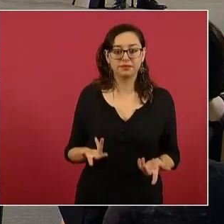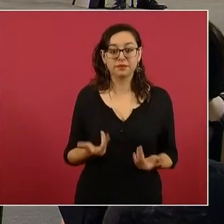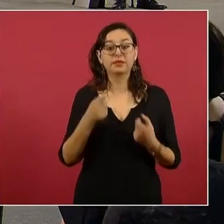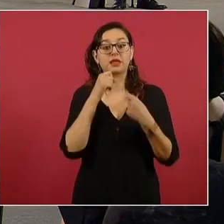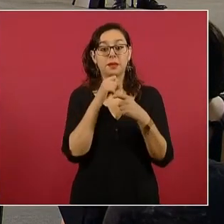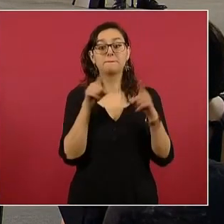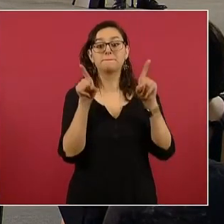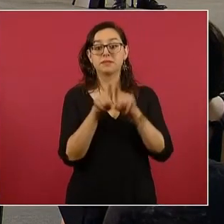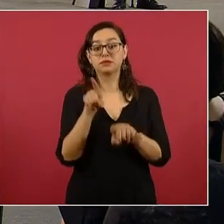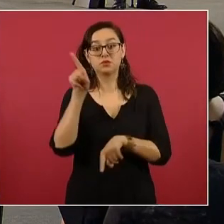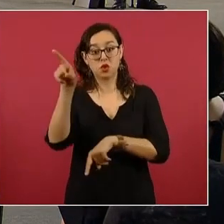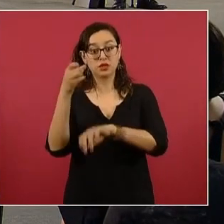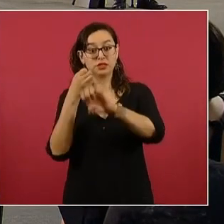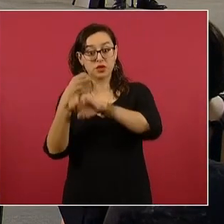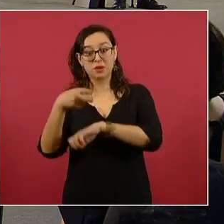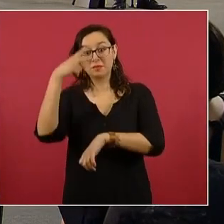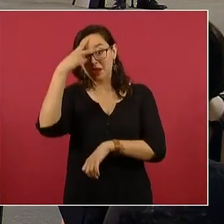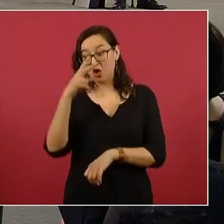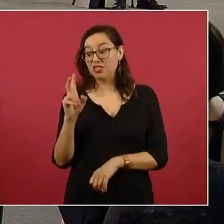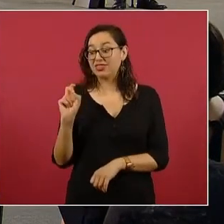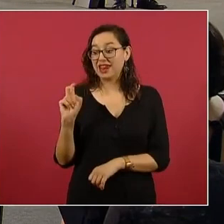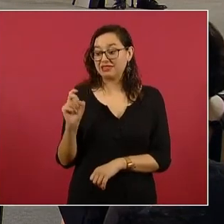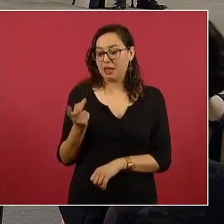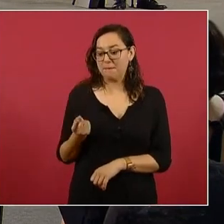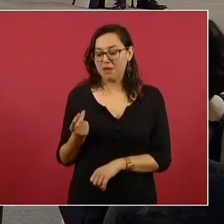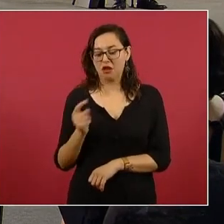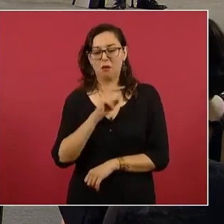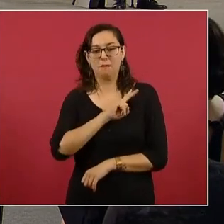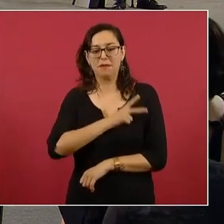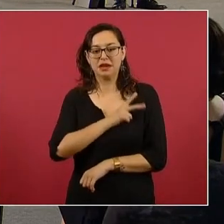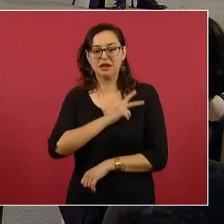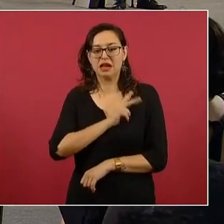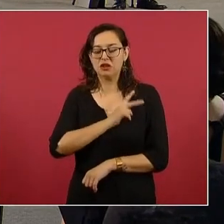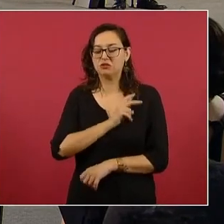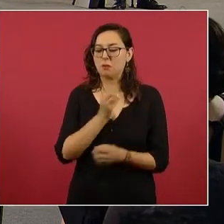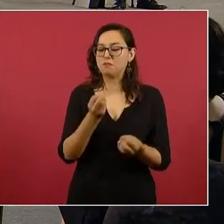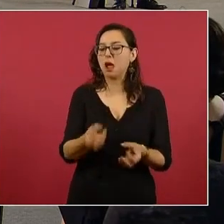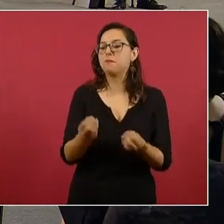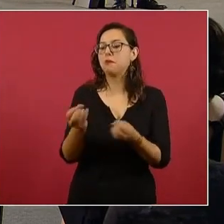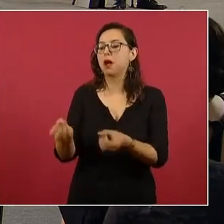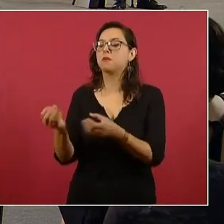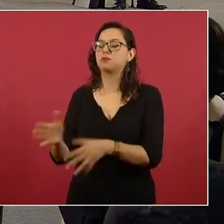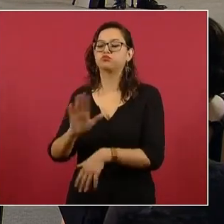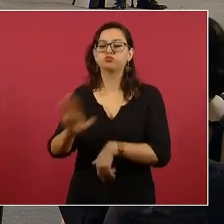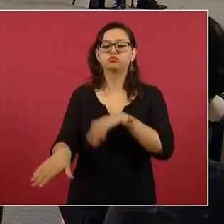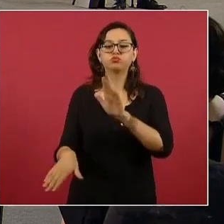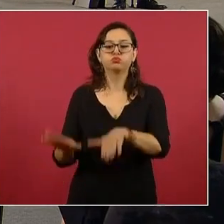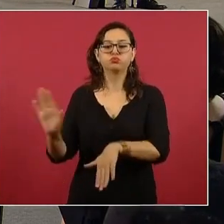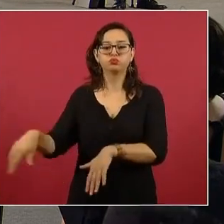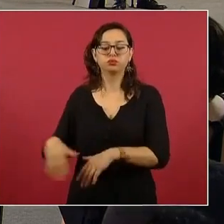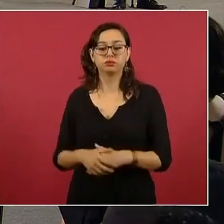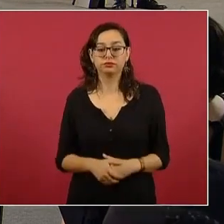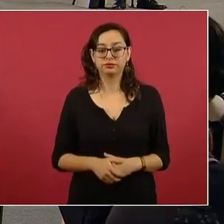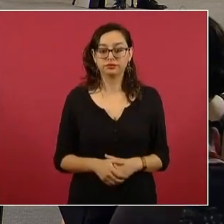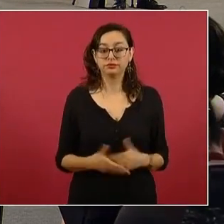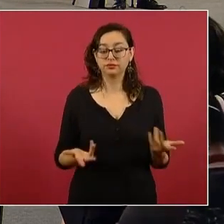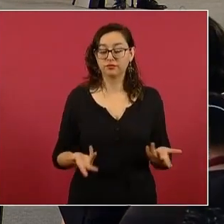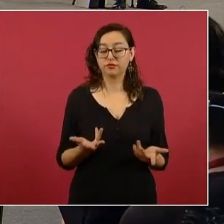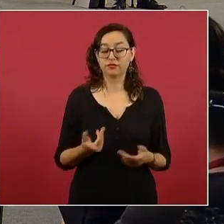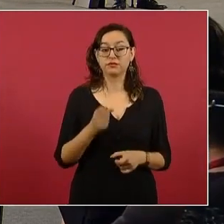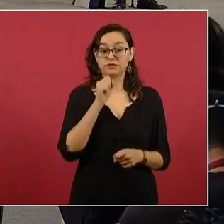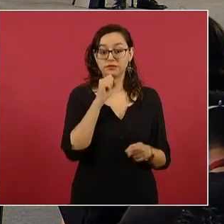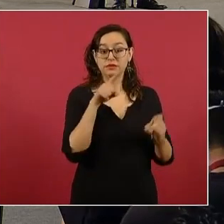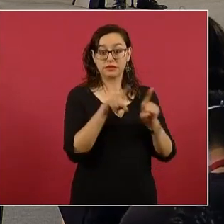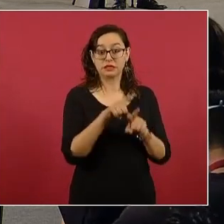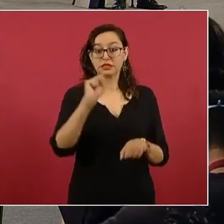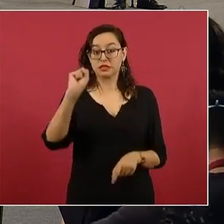envenenaron alrededor de 30 perros. En el mes de marzo pasado, en San Luis Potosí, por intentar defender a un perro que era golpeado por sus vecinos, una